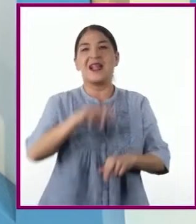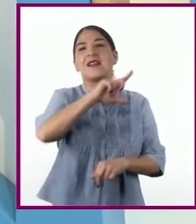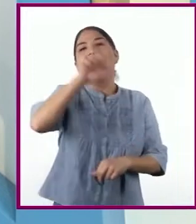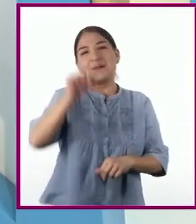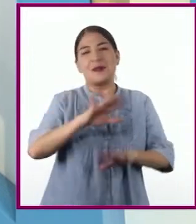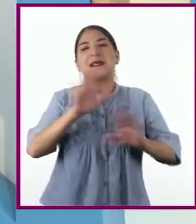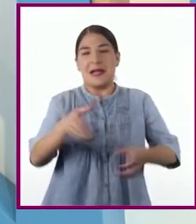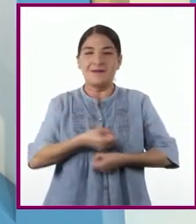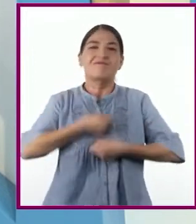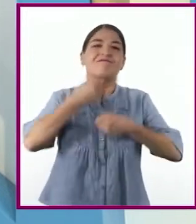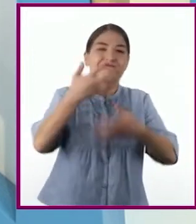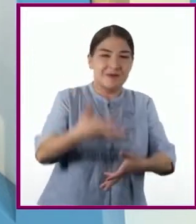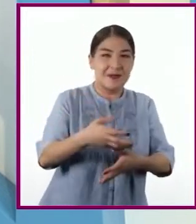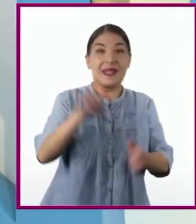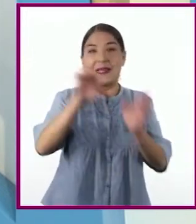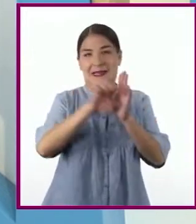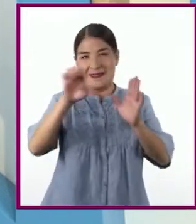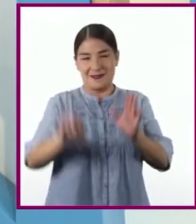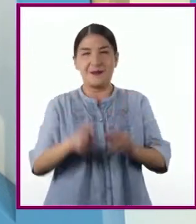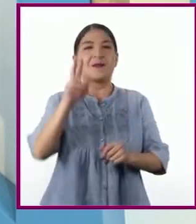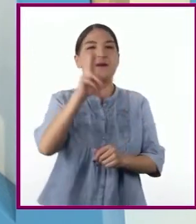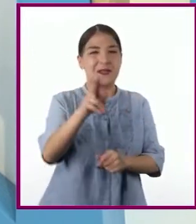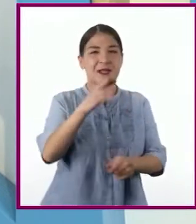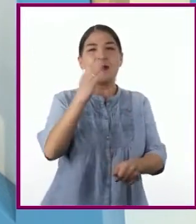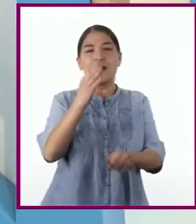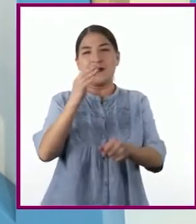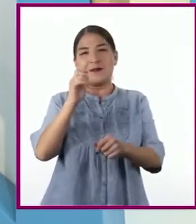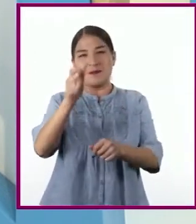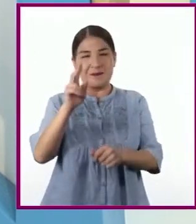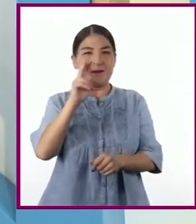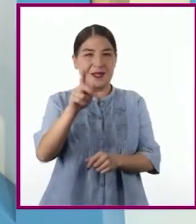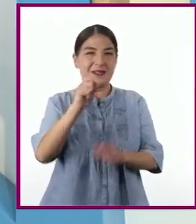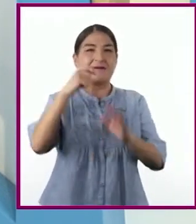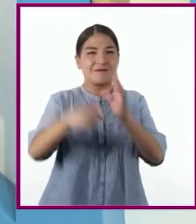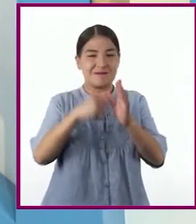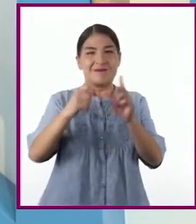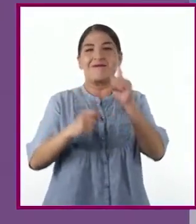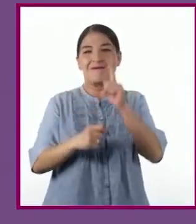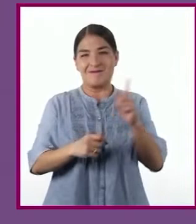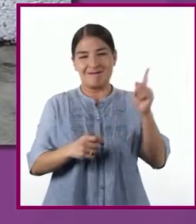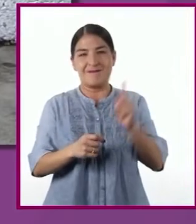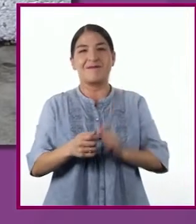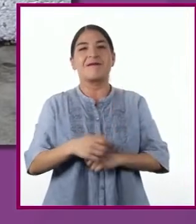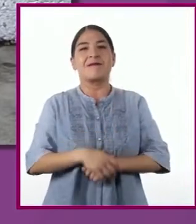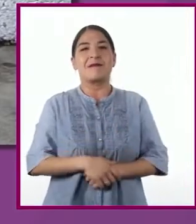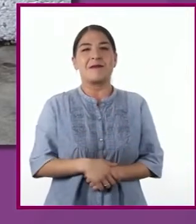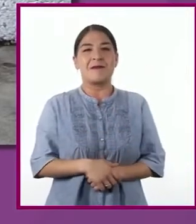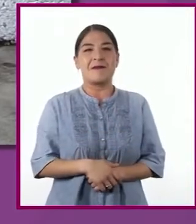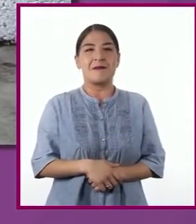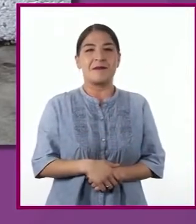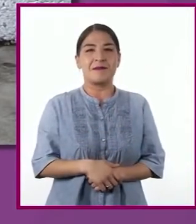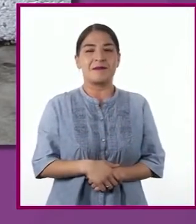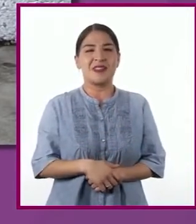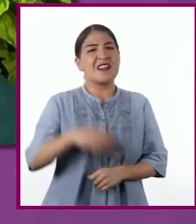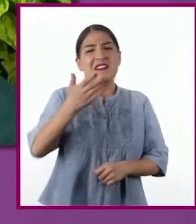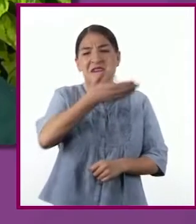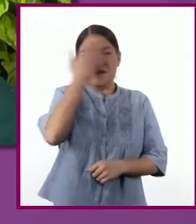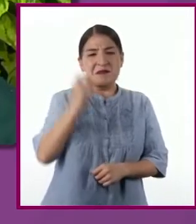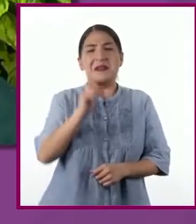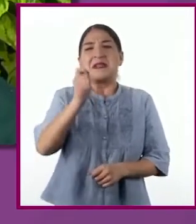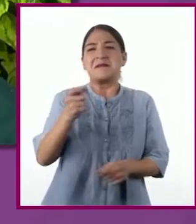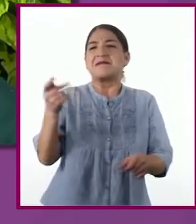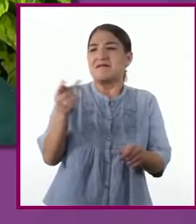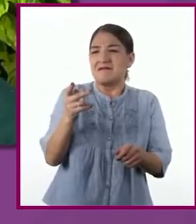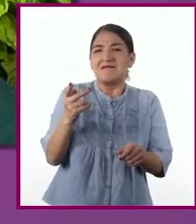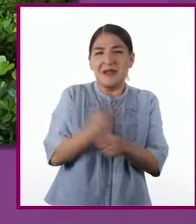expresarlas. Como ejemplo, veamos el siguiente fragmento audiovisual. No sé si a ti te pasa,